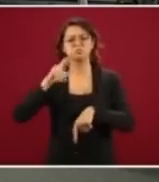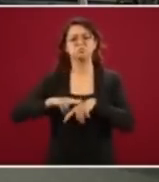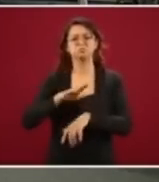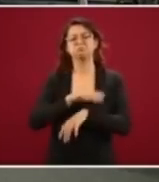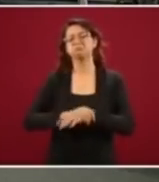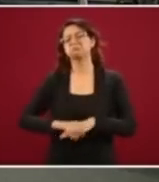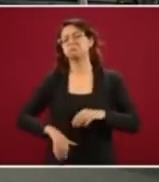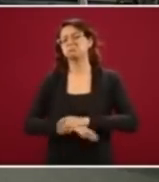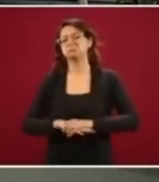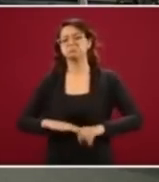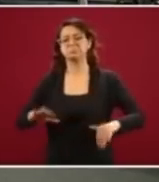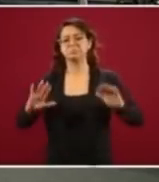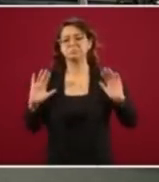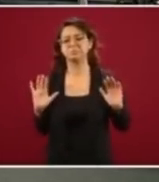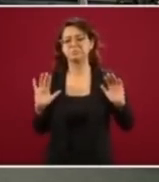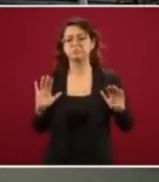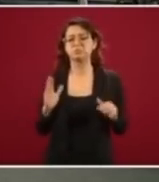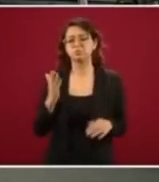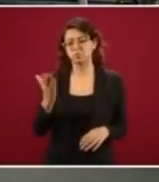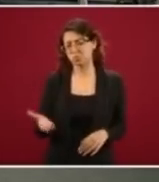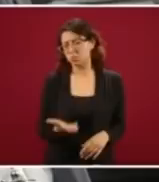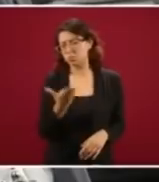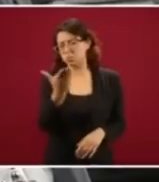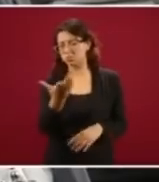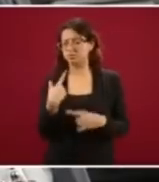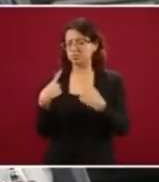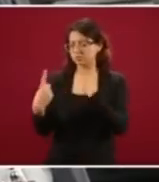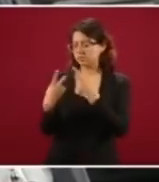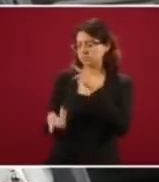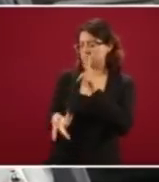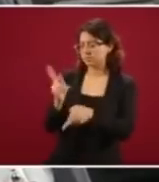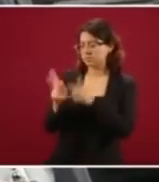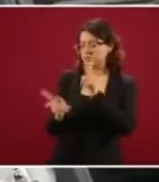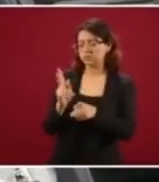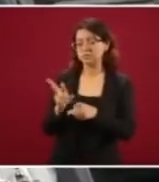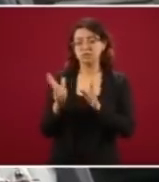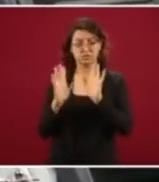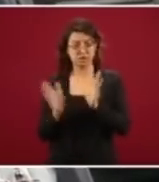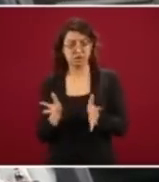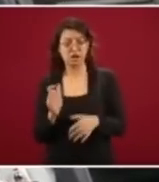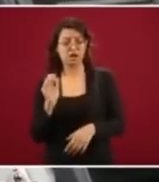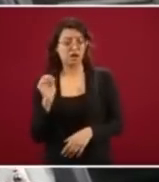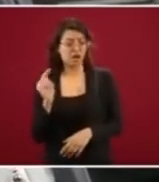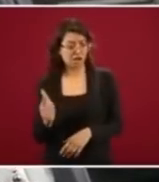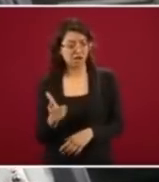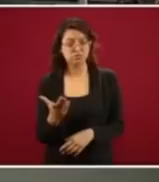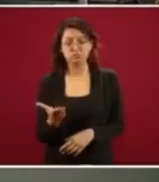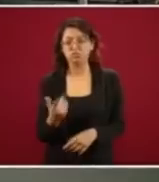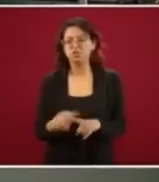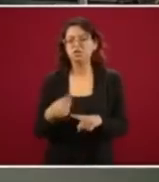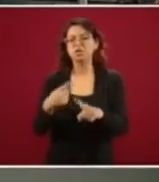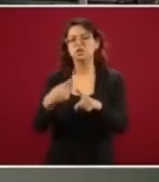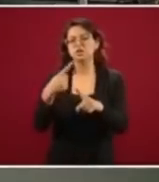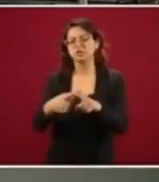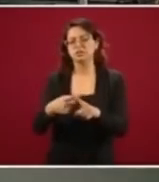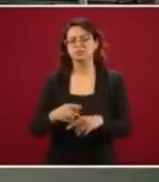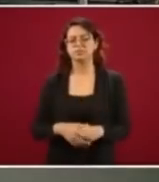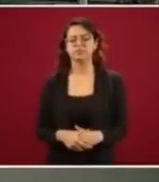una plática con ella o con quién ha tenido pláticas de esa empresa? Específicamente quien